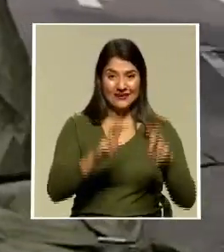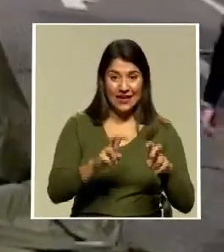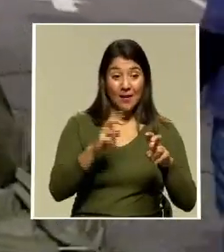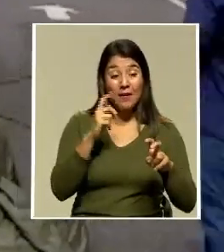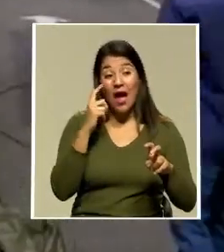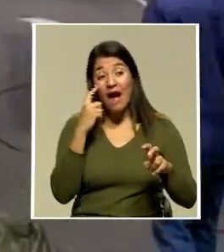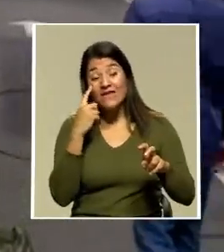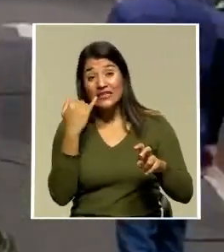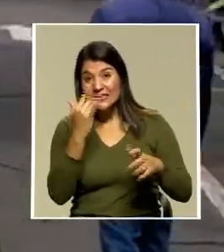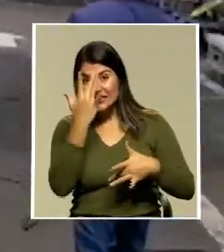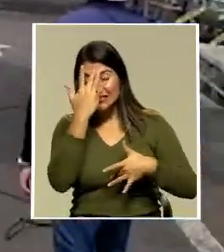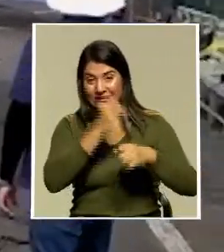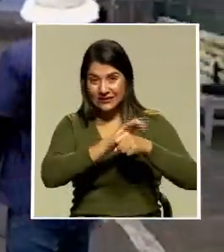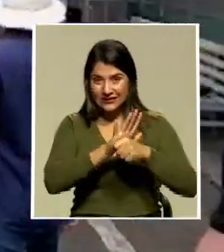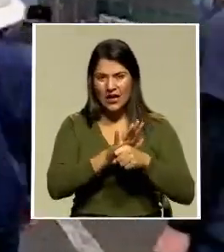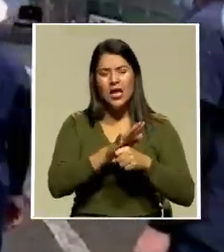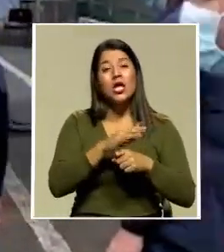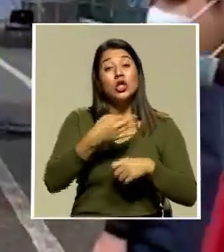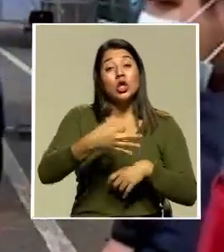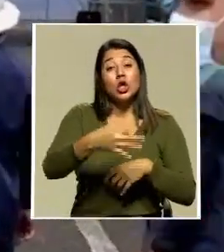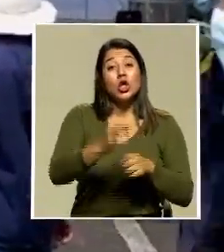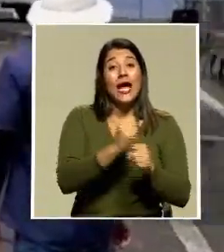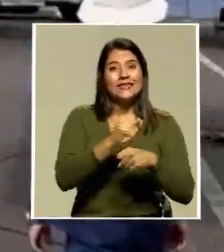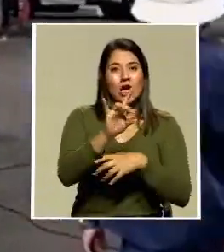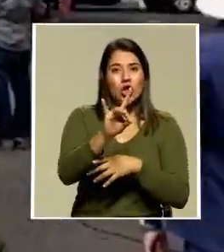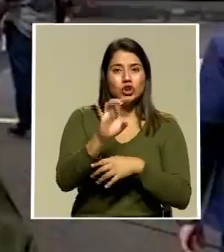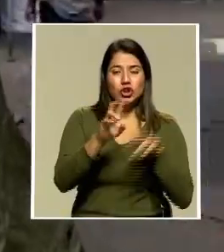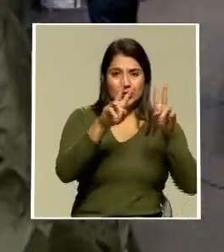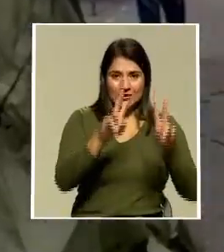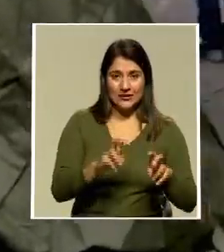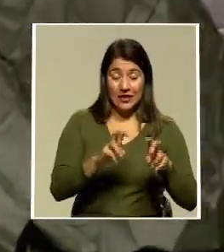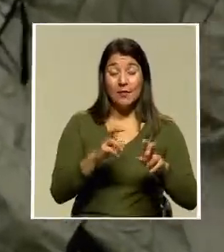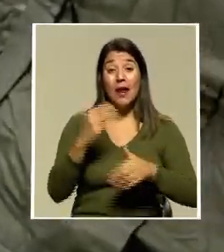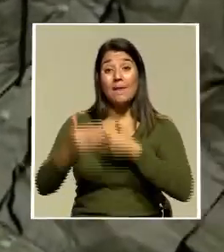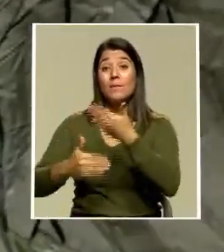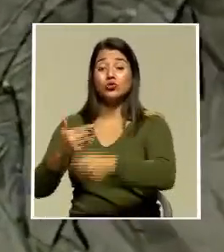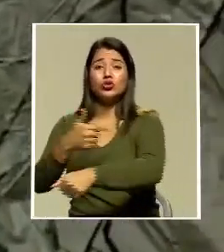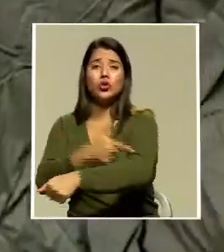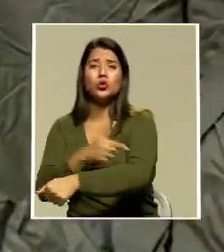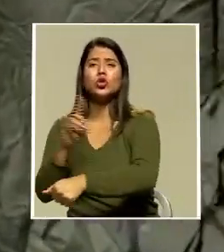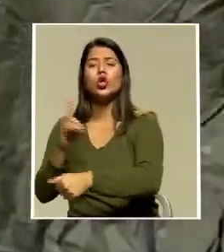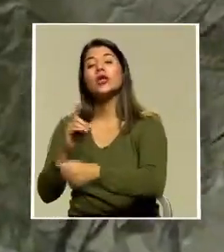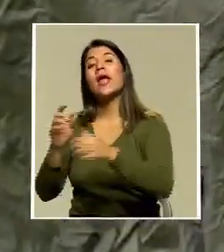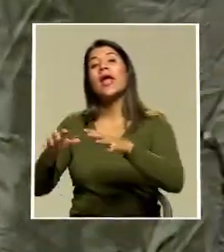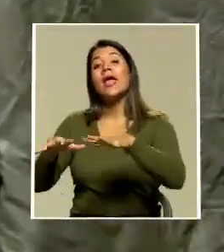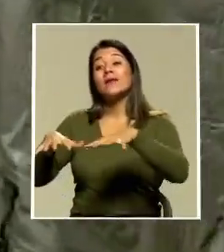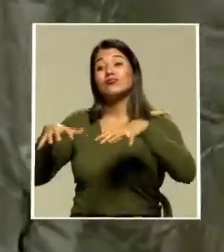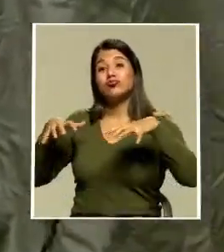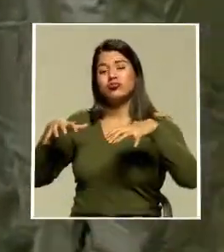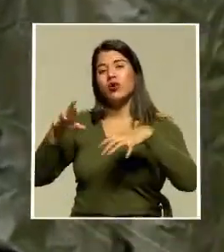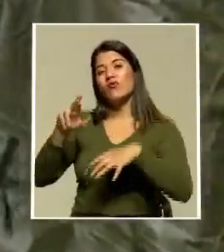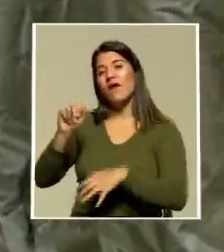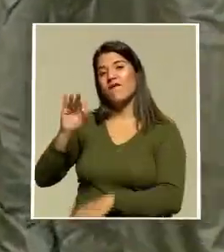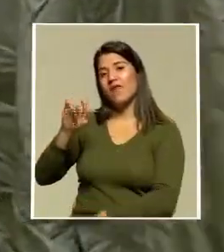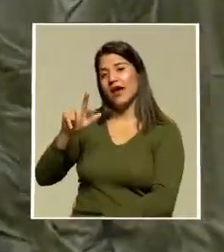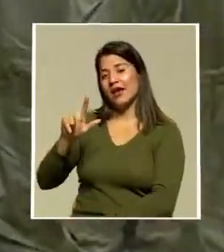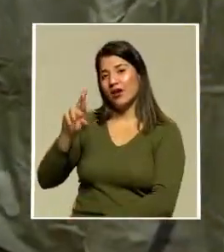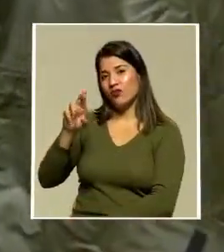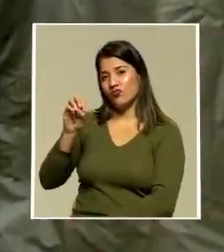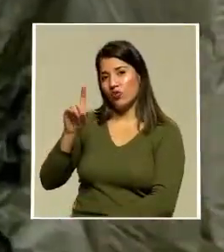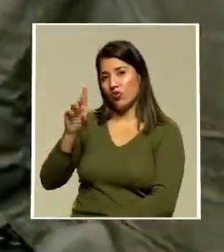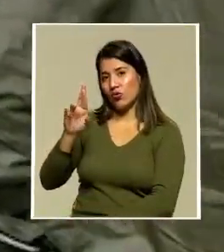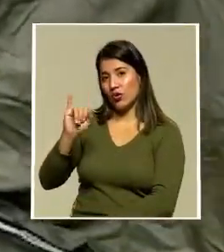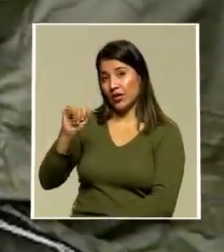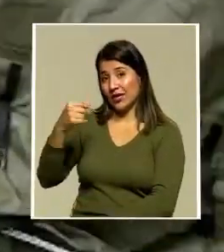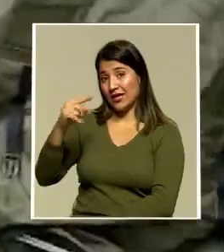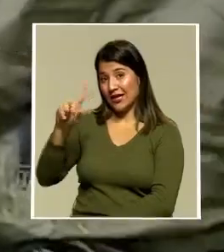se realizan 800 pruebas al día. La vacunación la realizan en el gimnasio Rafael Rodríguez y en los EVAIS de cada distrito.